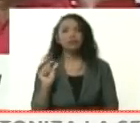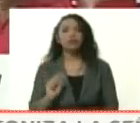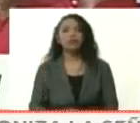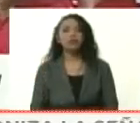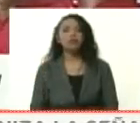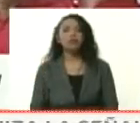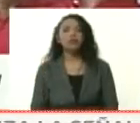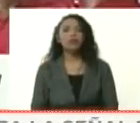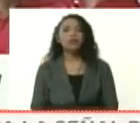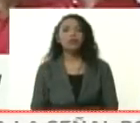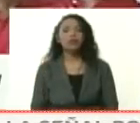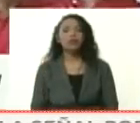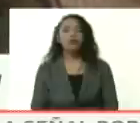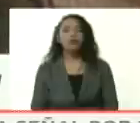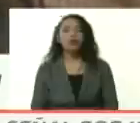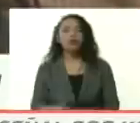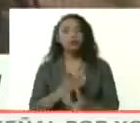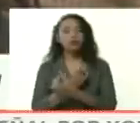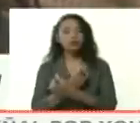o